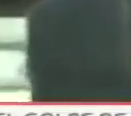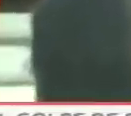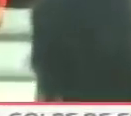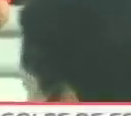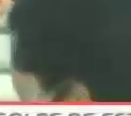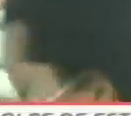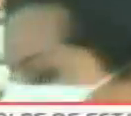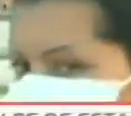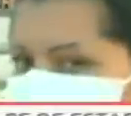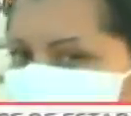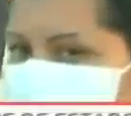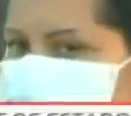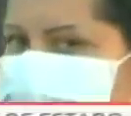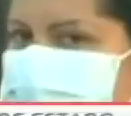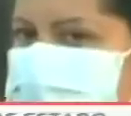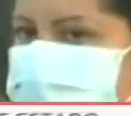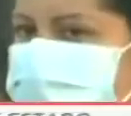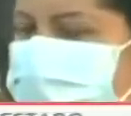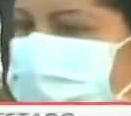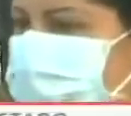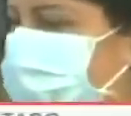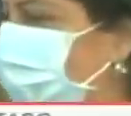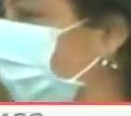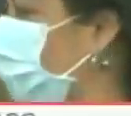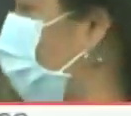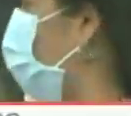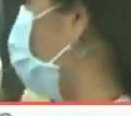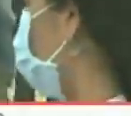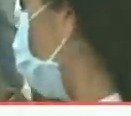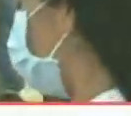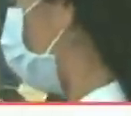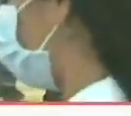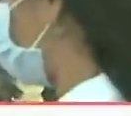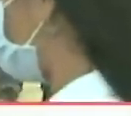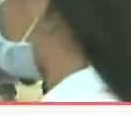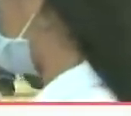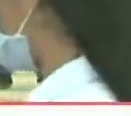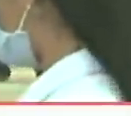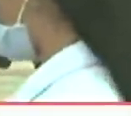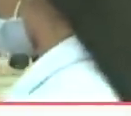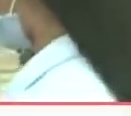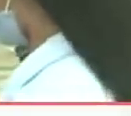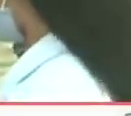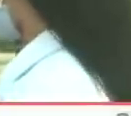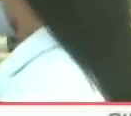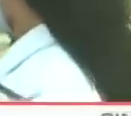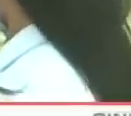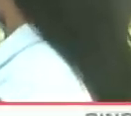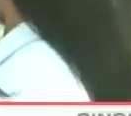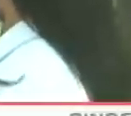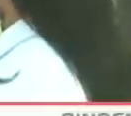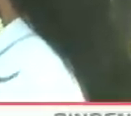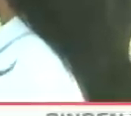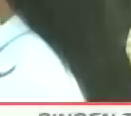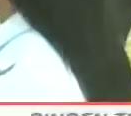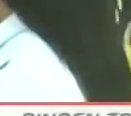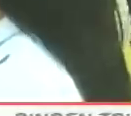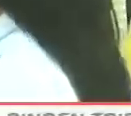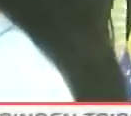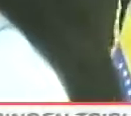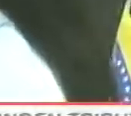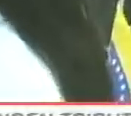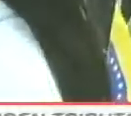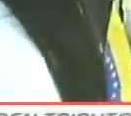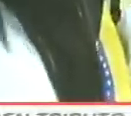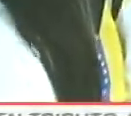Hola, buenas tardes. El contacto lo hacemos desde Rampa 4 en el Aeropuerto Internacional Simón Bolívar, donde a esta hora se despide la delegación de